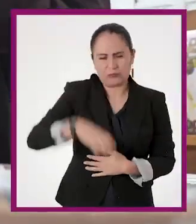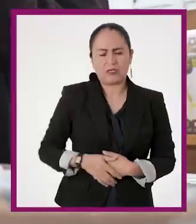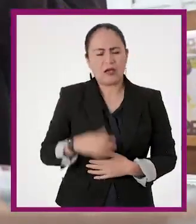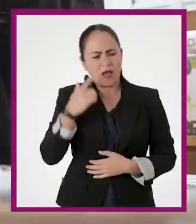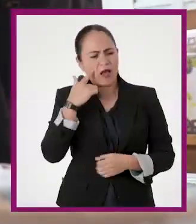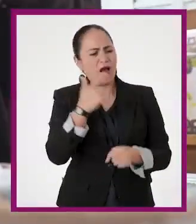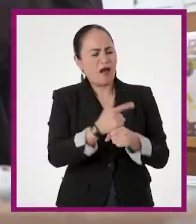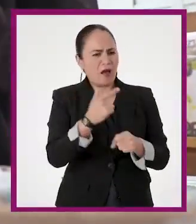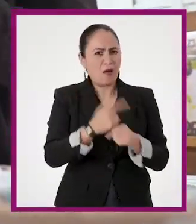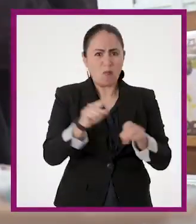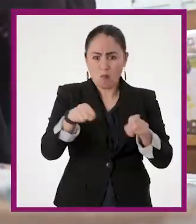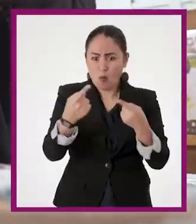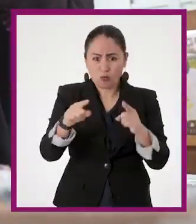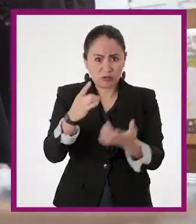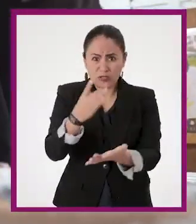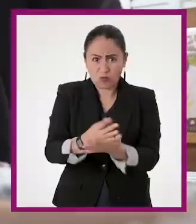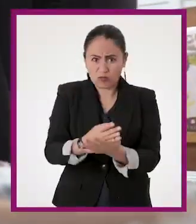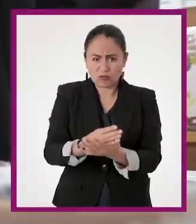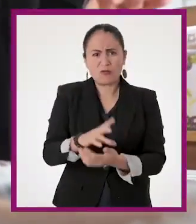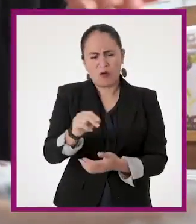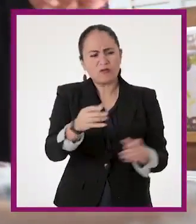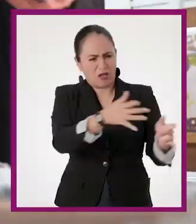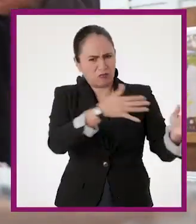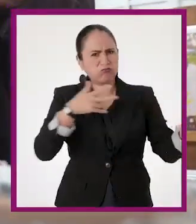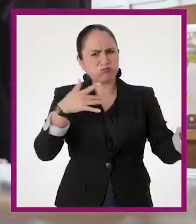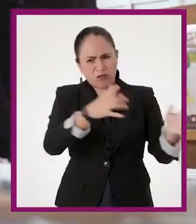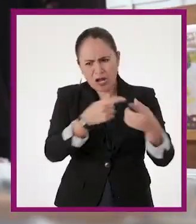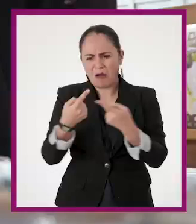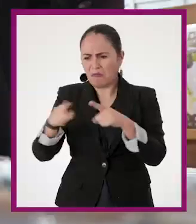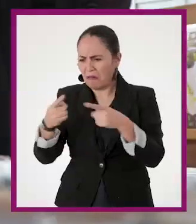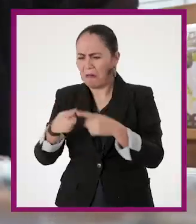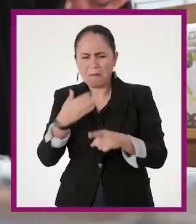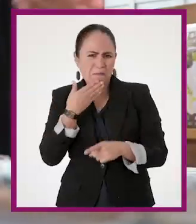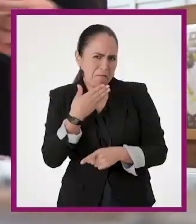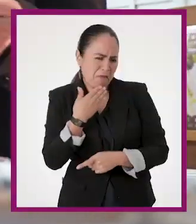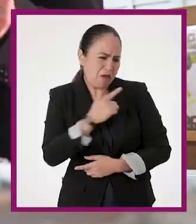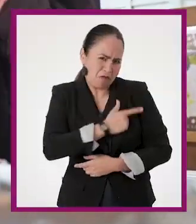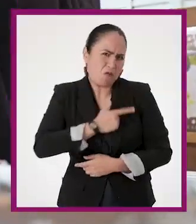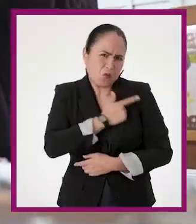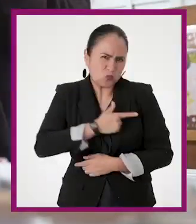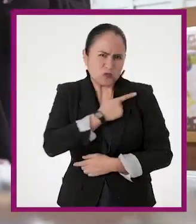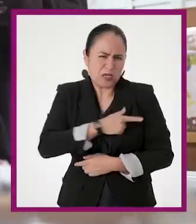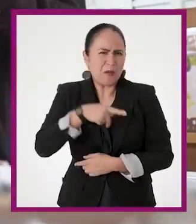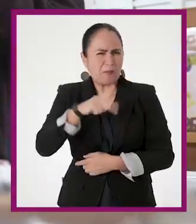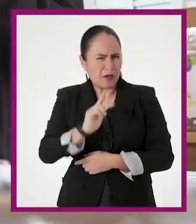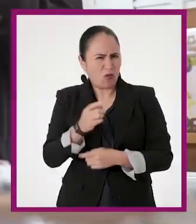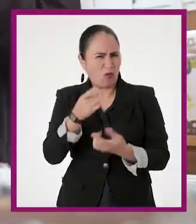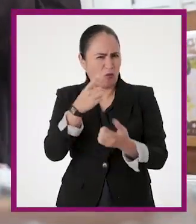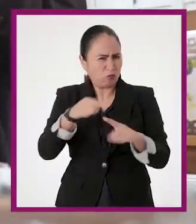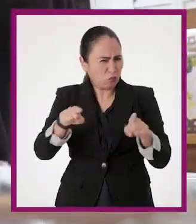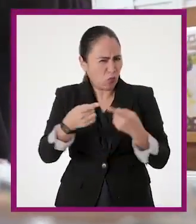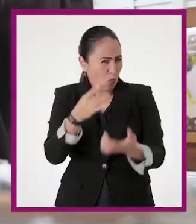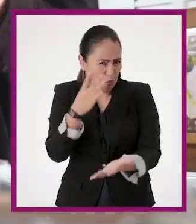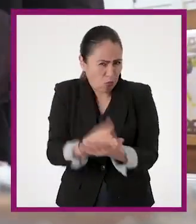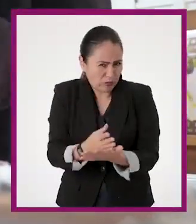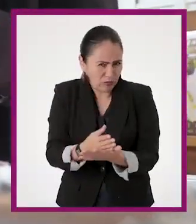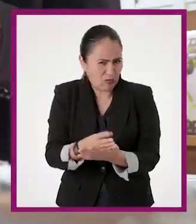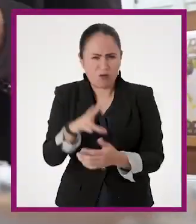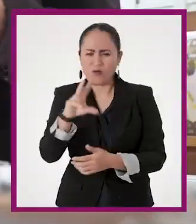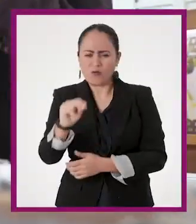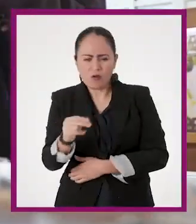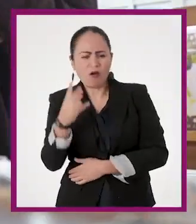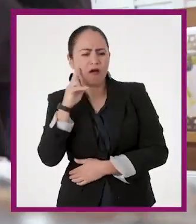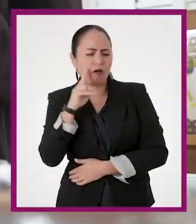que querían ver qué había más allá, sabían, sí les gustaba este son jarocho, estaban un poco hartos de él, pero sabían que había algo más y empezaron a